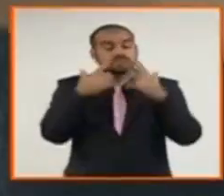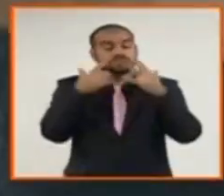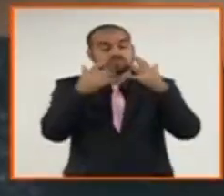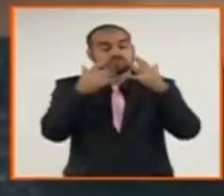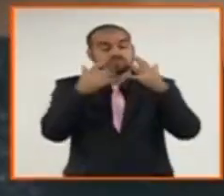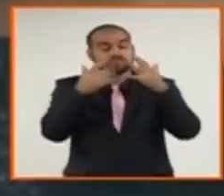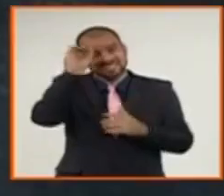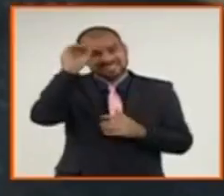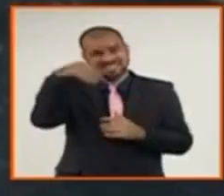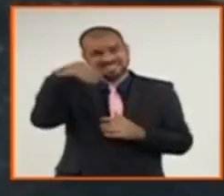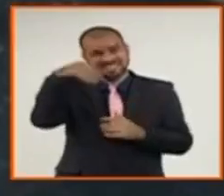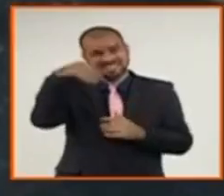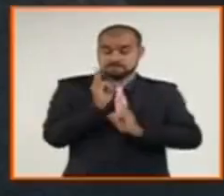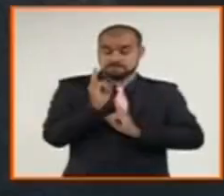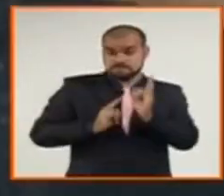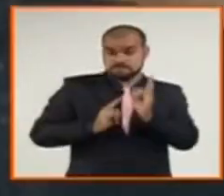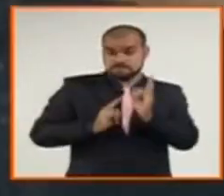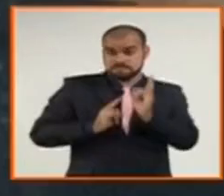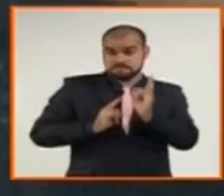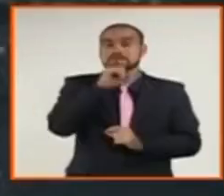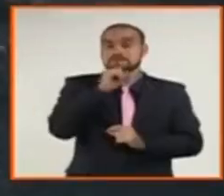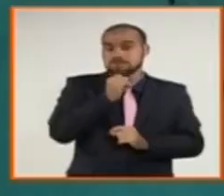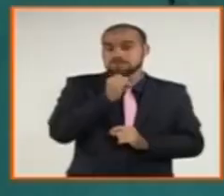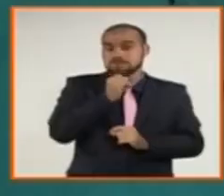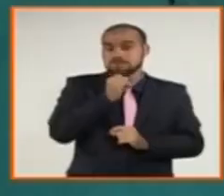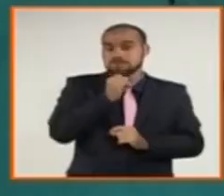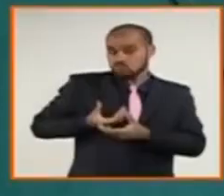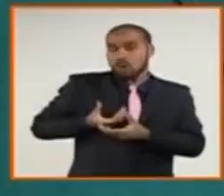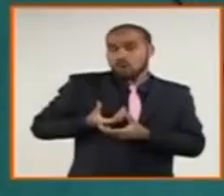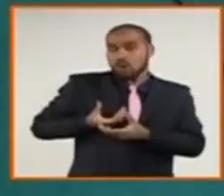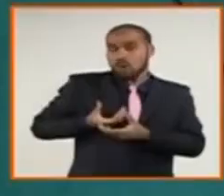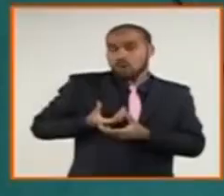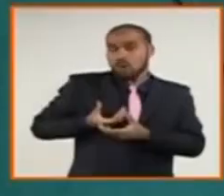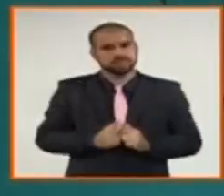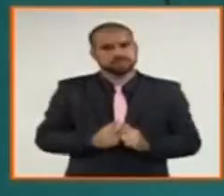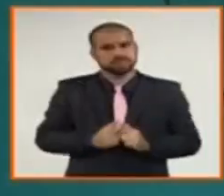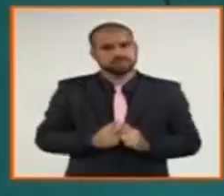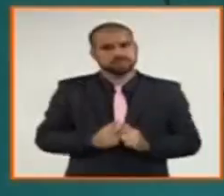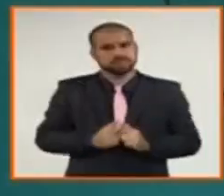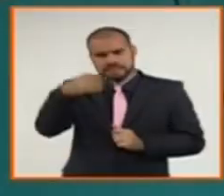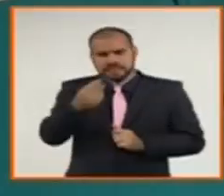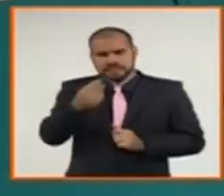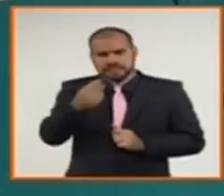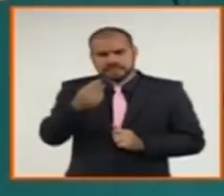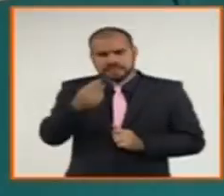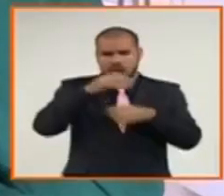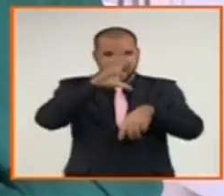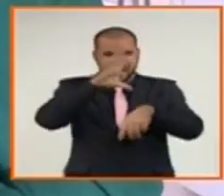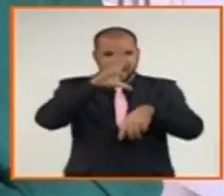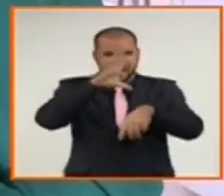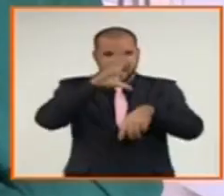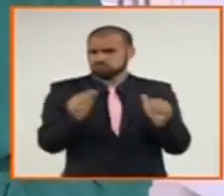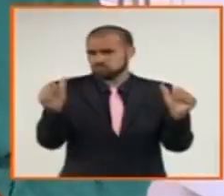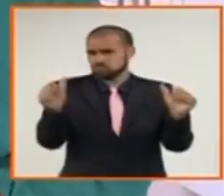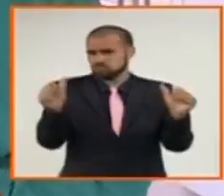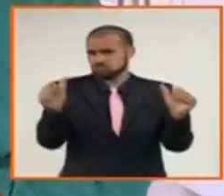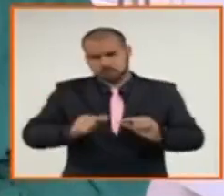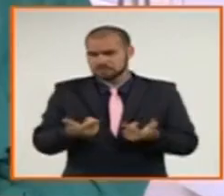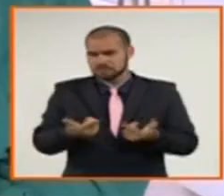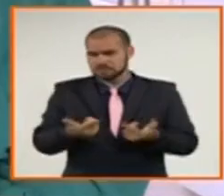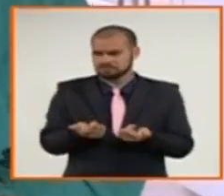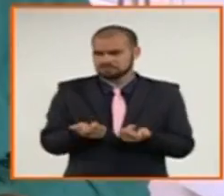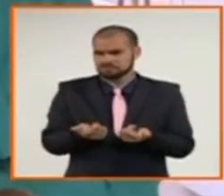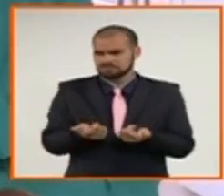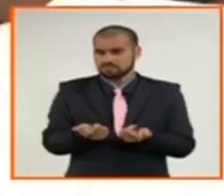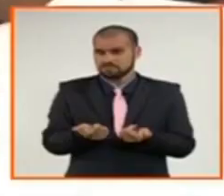materna, incluso con la disminución de la estadía hospitalaria, de la disminución de las complicaciones, de la disminución del periodo donde el paciente era